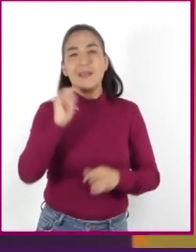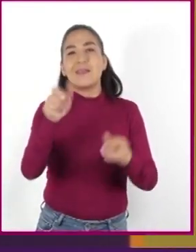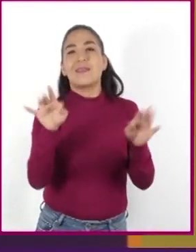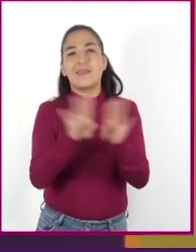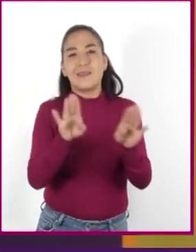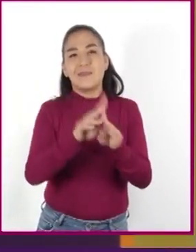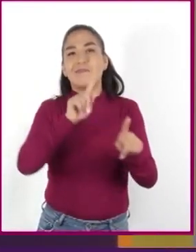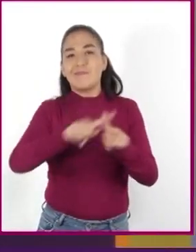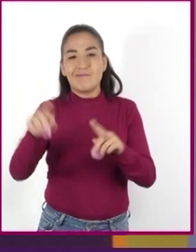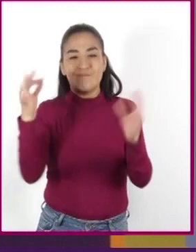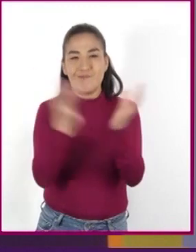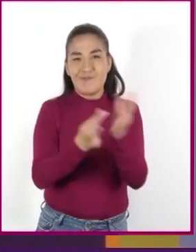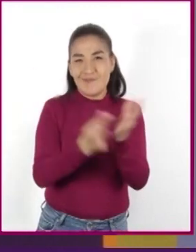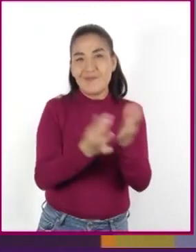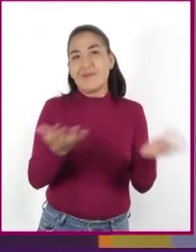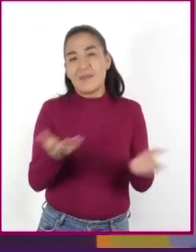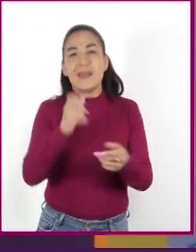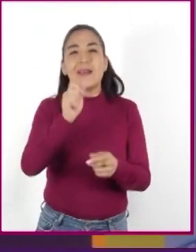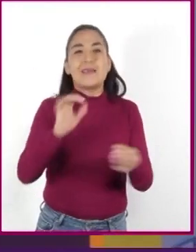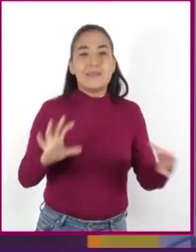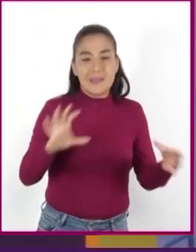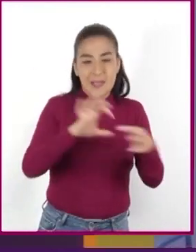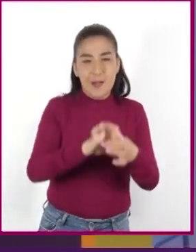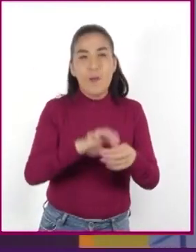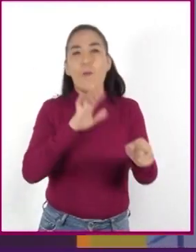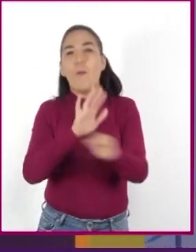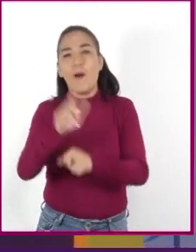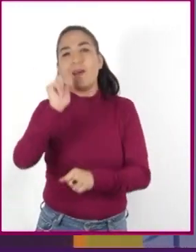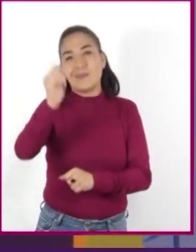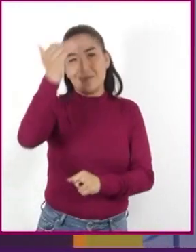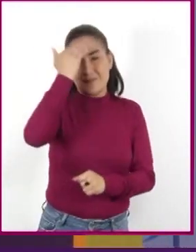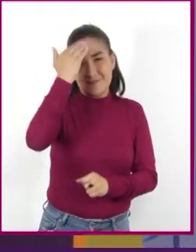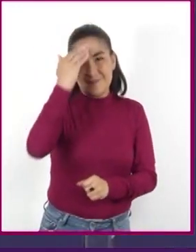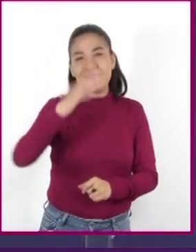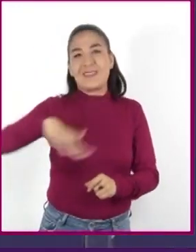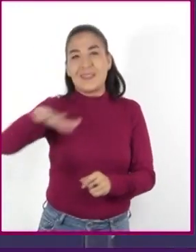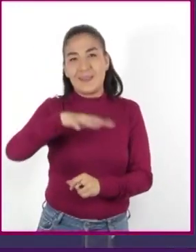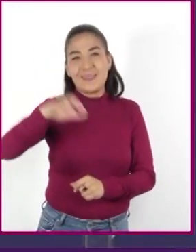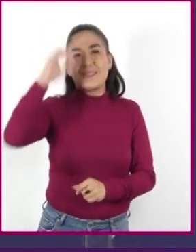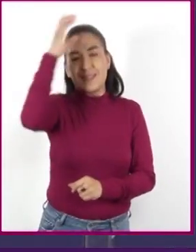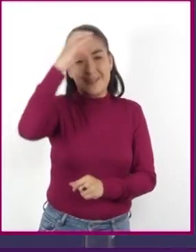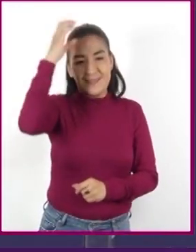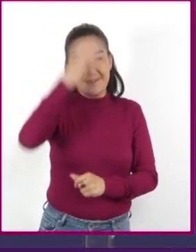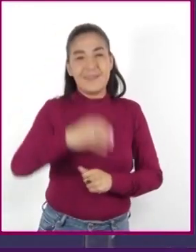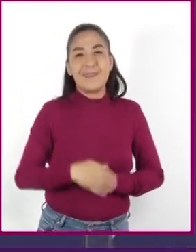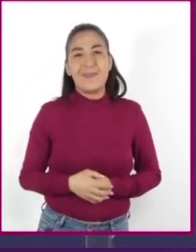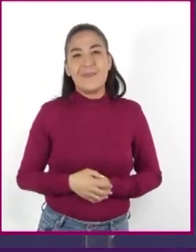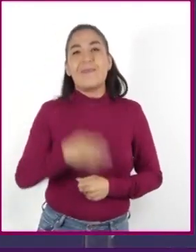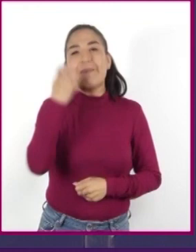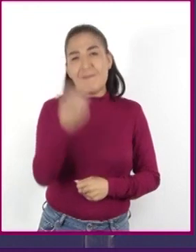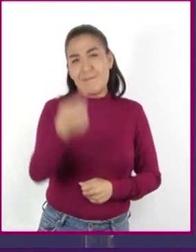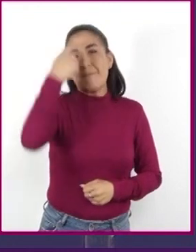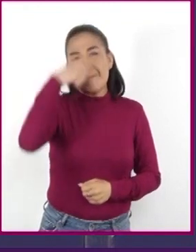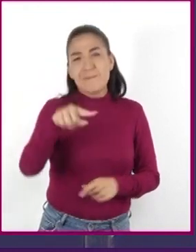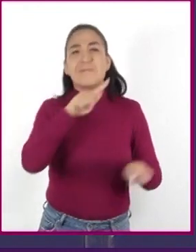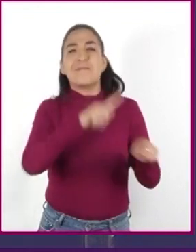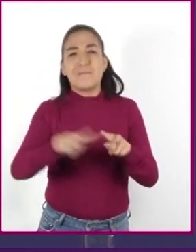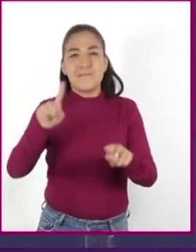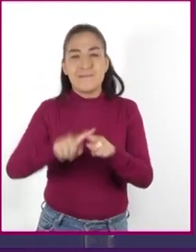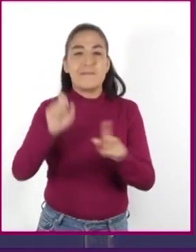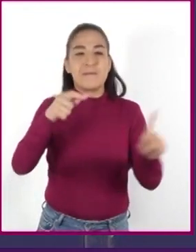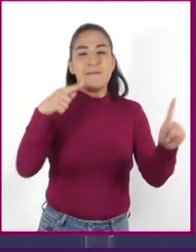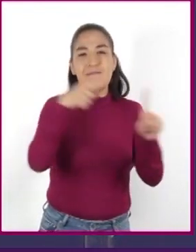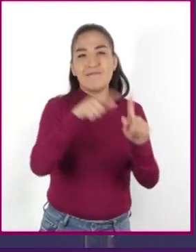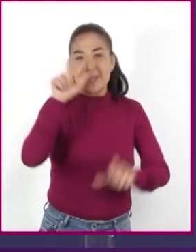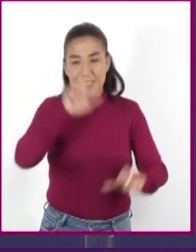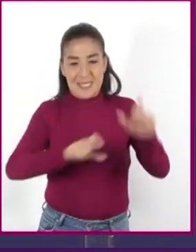aleaciones de metales, entre otros, se han obtenido a través del conocimiento científico. Estos son elaborados por medio de